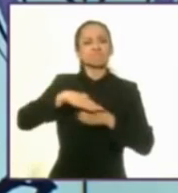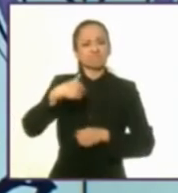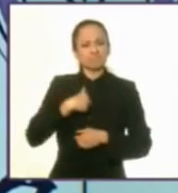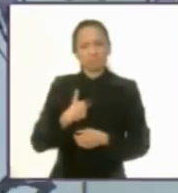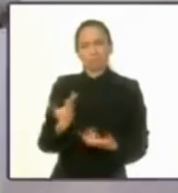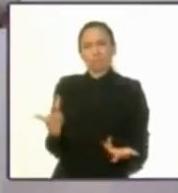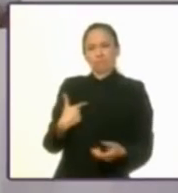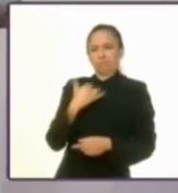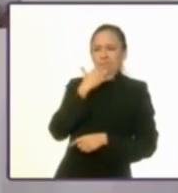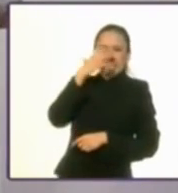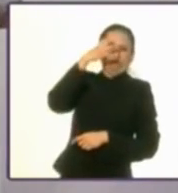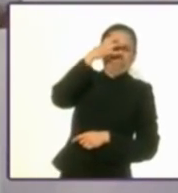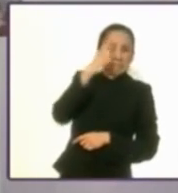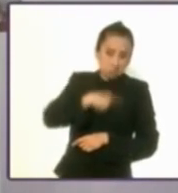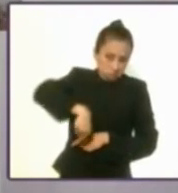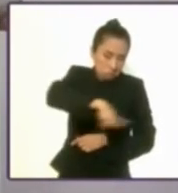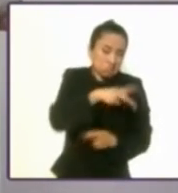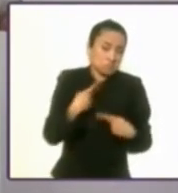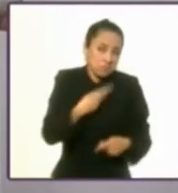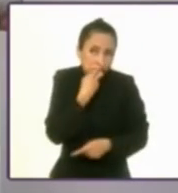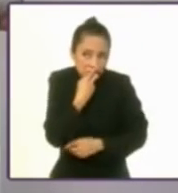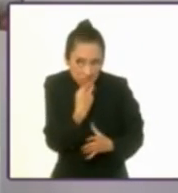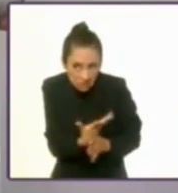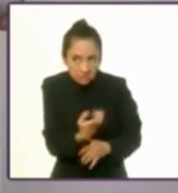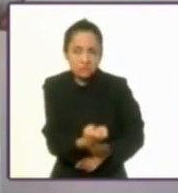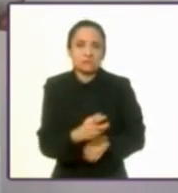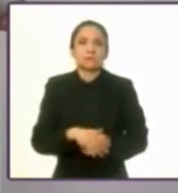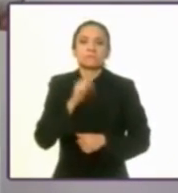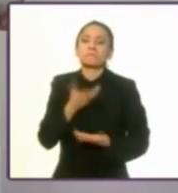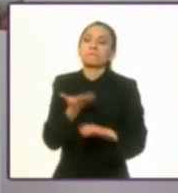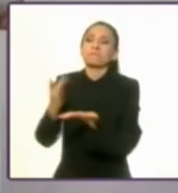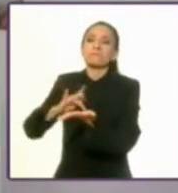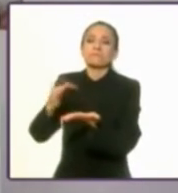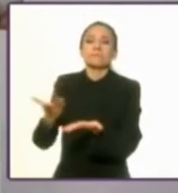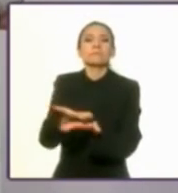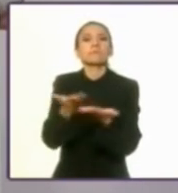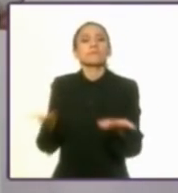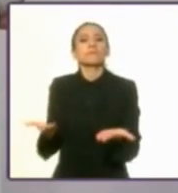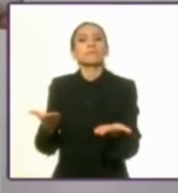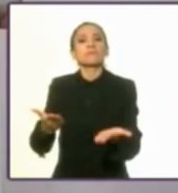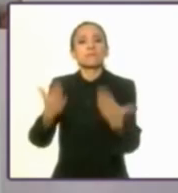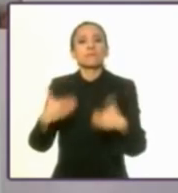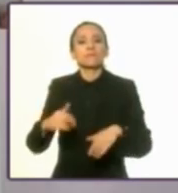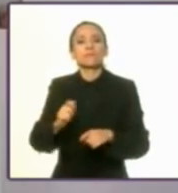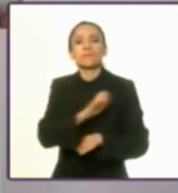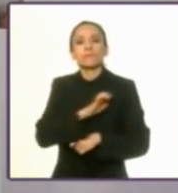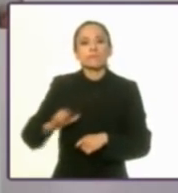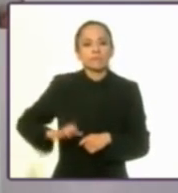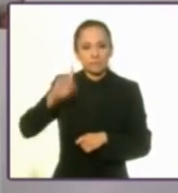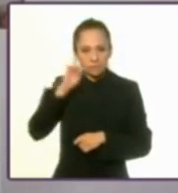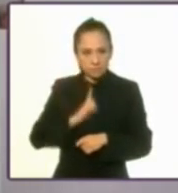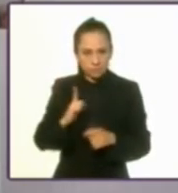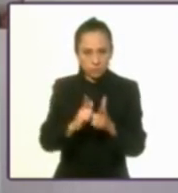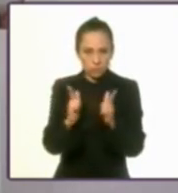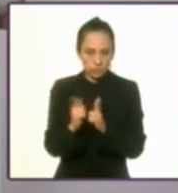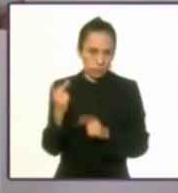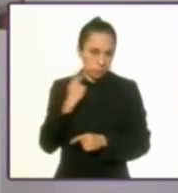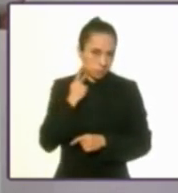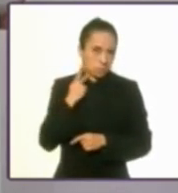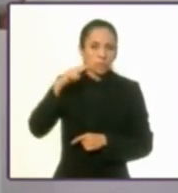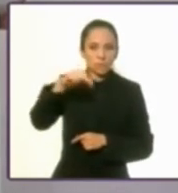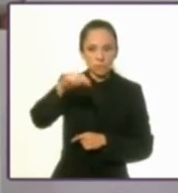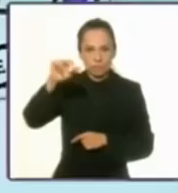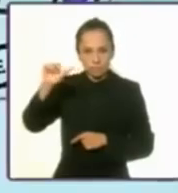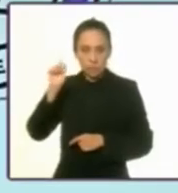gracias muchas gracias candidatas lorena osornio y toca turno para hablar a la candidata del partido nueva alianza purificación carpinteyro